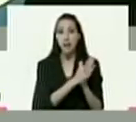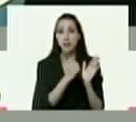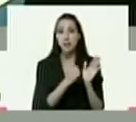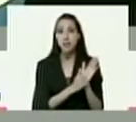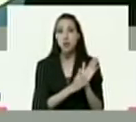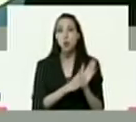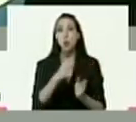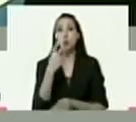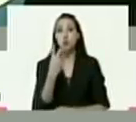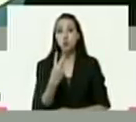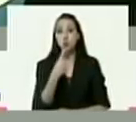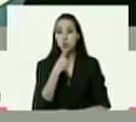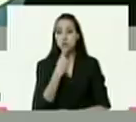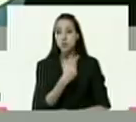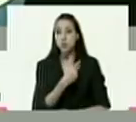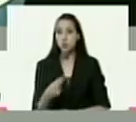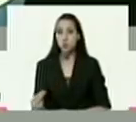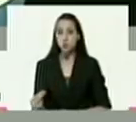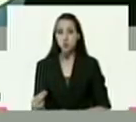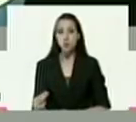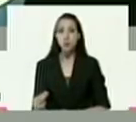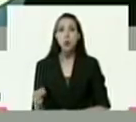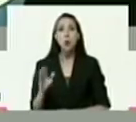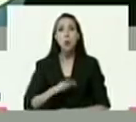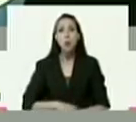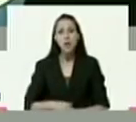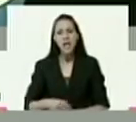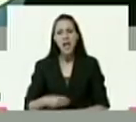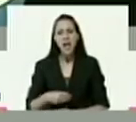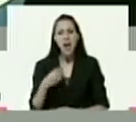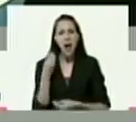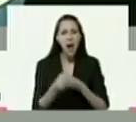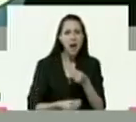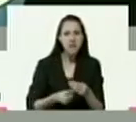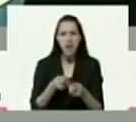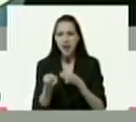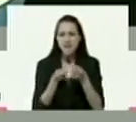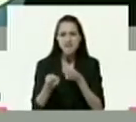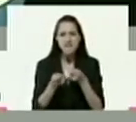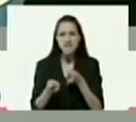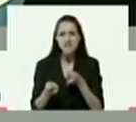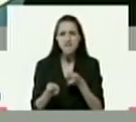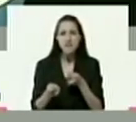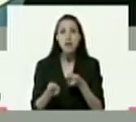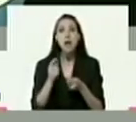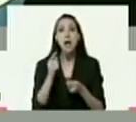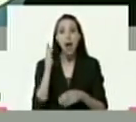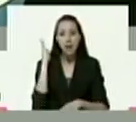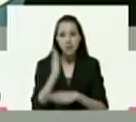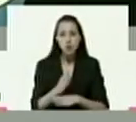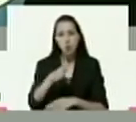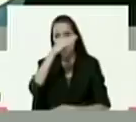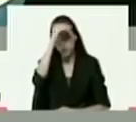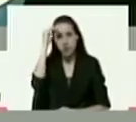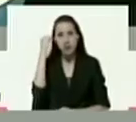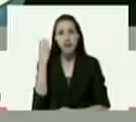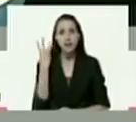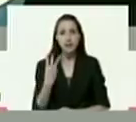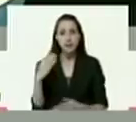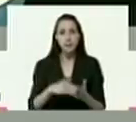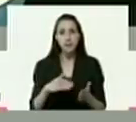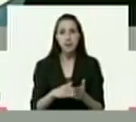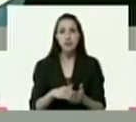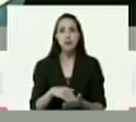niegan no solo el uso de la fuerza, la amenaza con el uso de la fuerza. Bueno, el señor Trump nos amenazó directamente